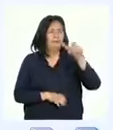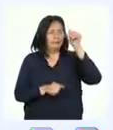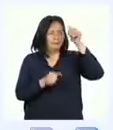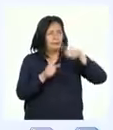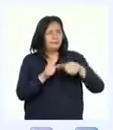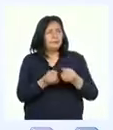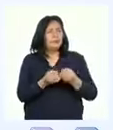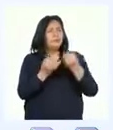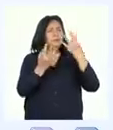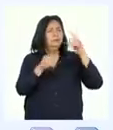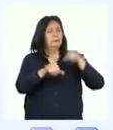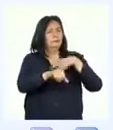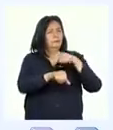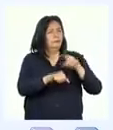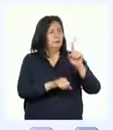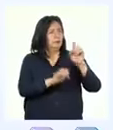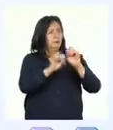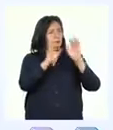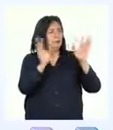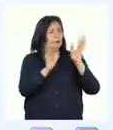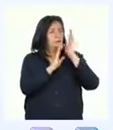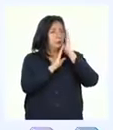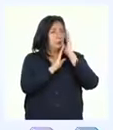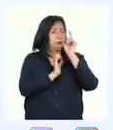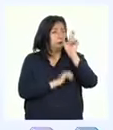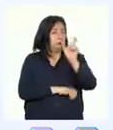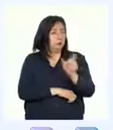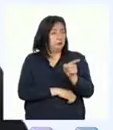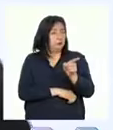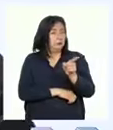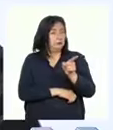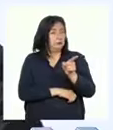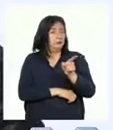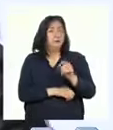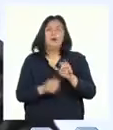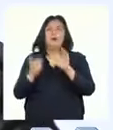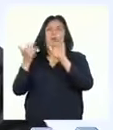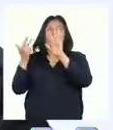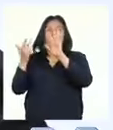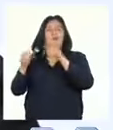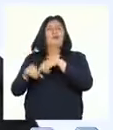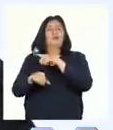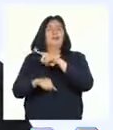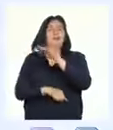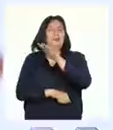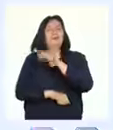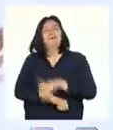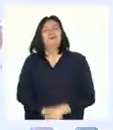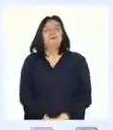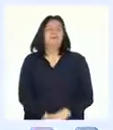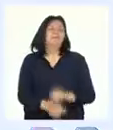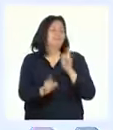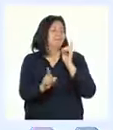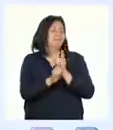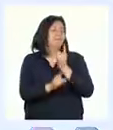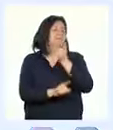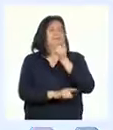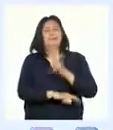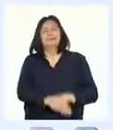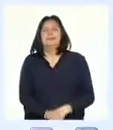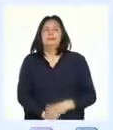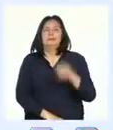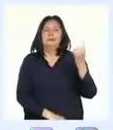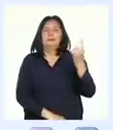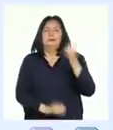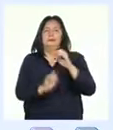¿recuerdan cuántas horas al día duerme una persona? 8 horas aproximadamente. Correcto.